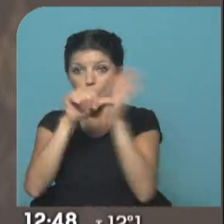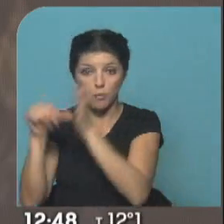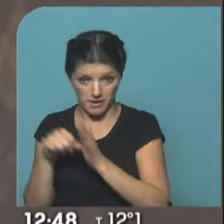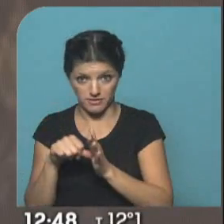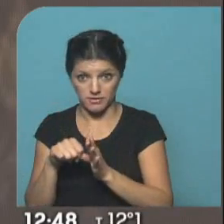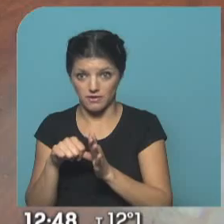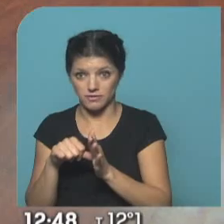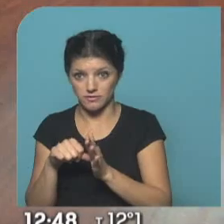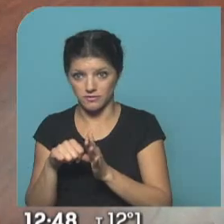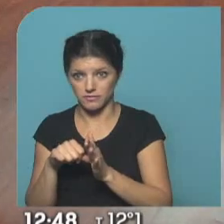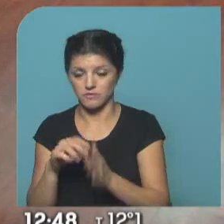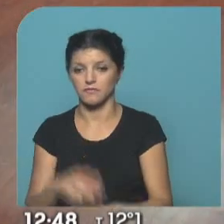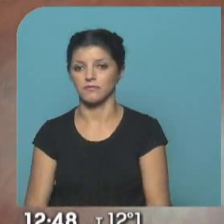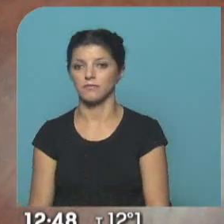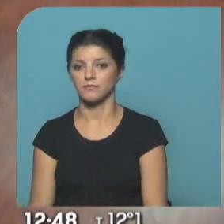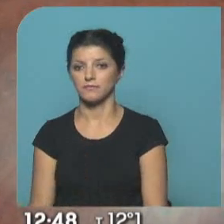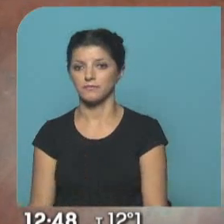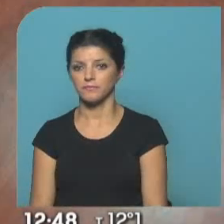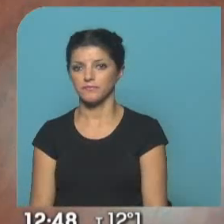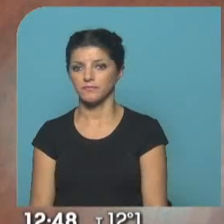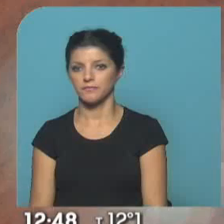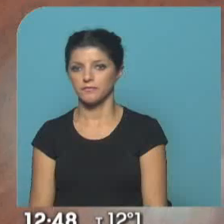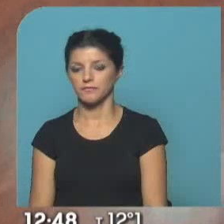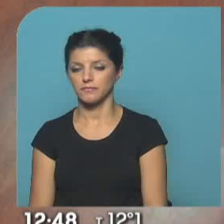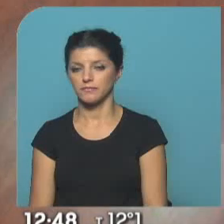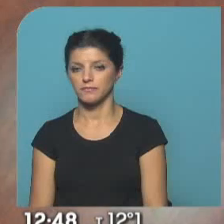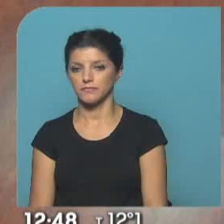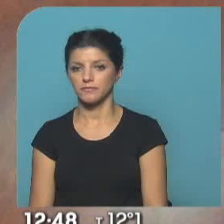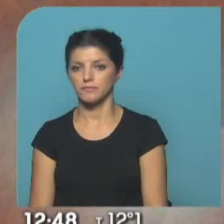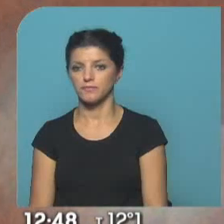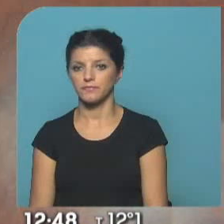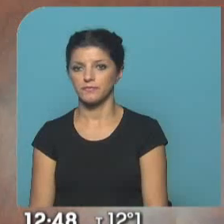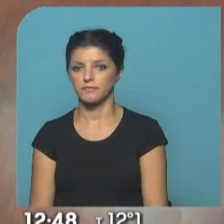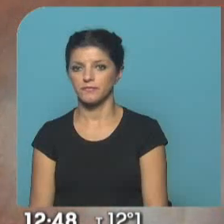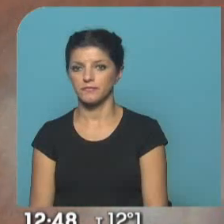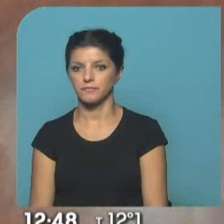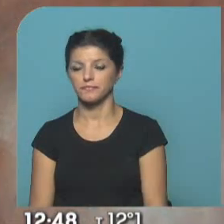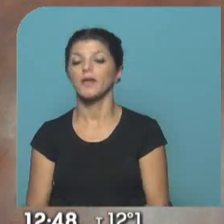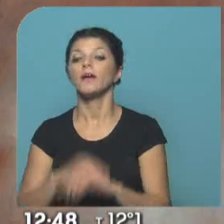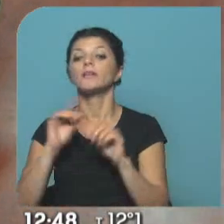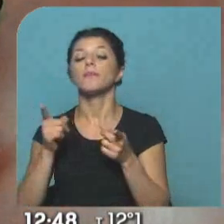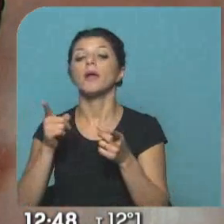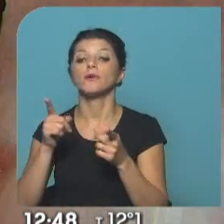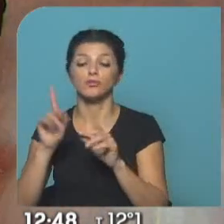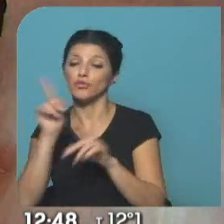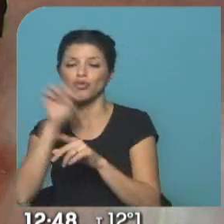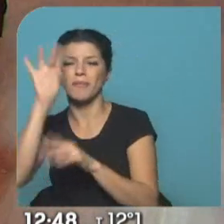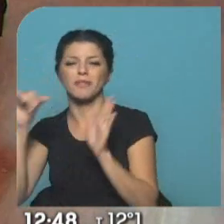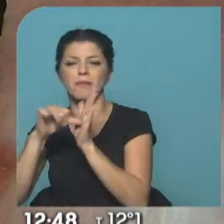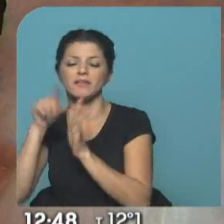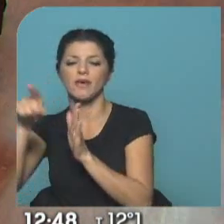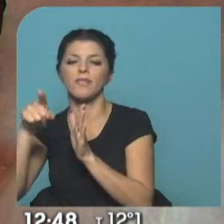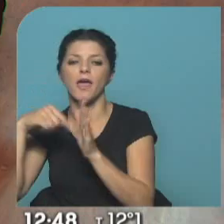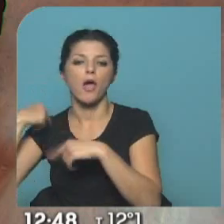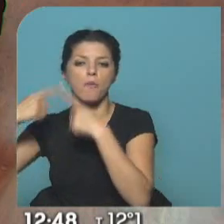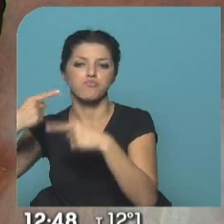estar ajenos o aparte los países de origen o de religión musulmana. Me parece que